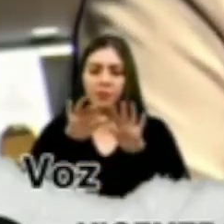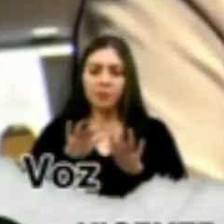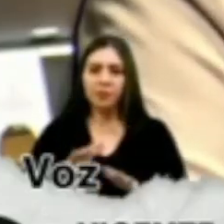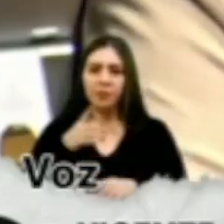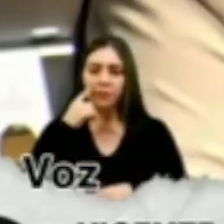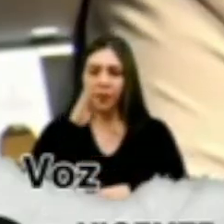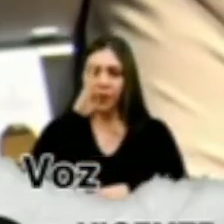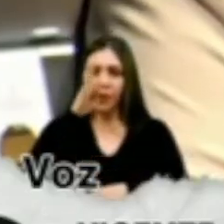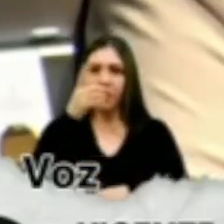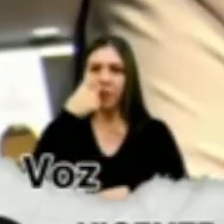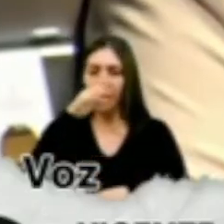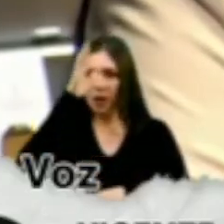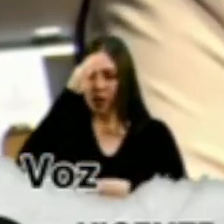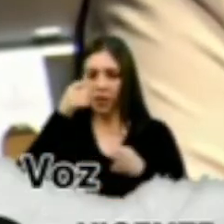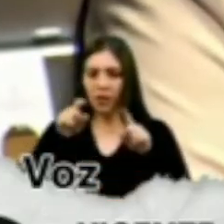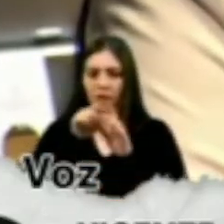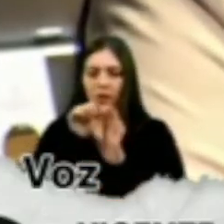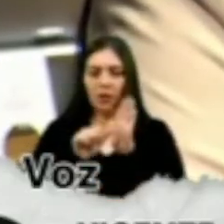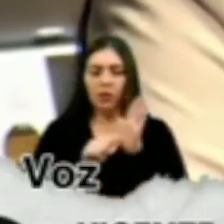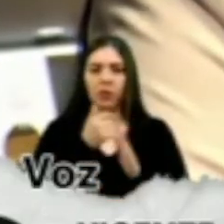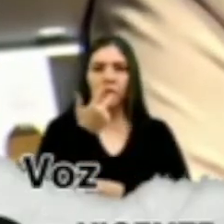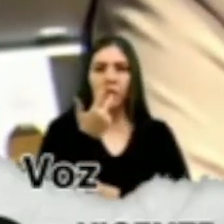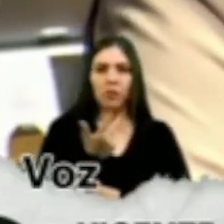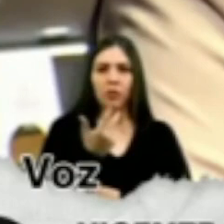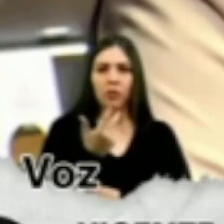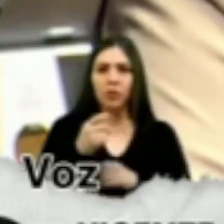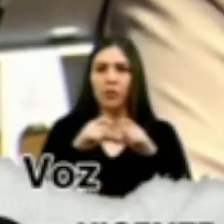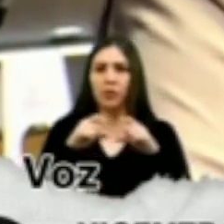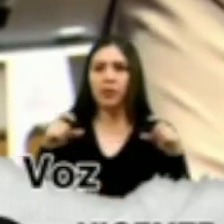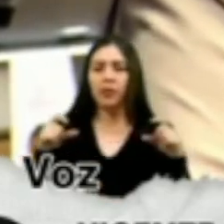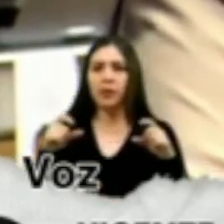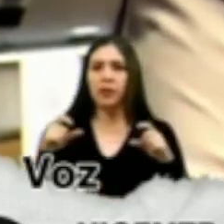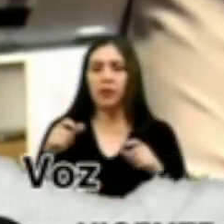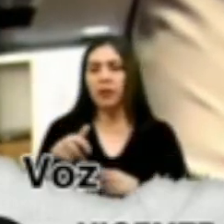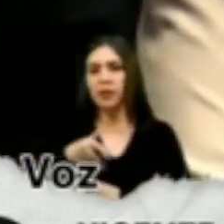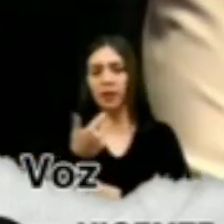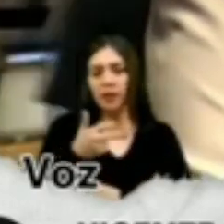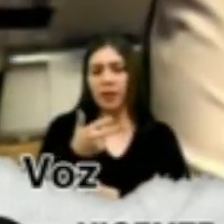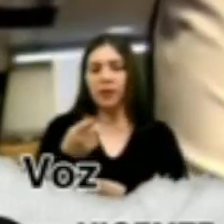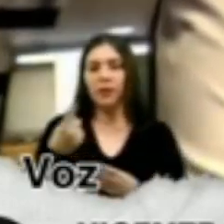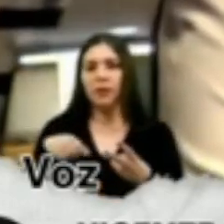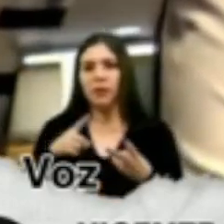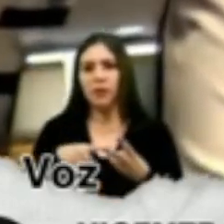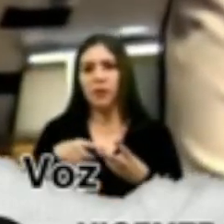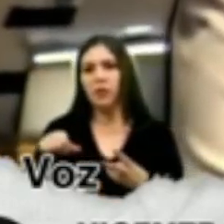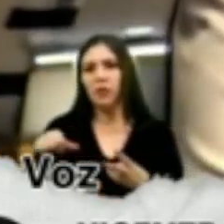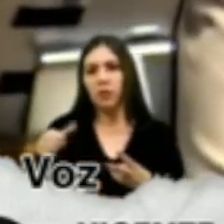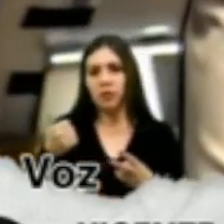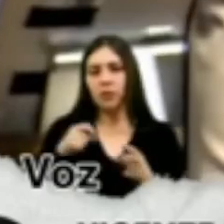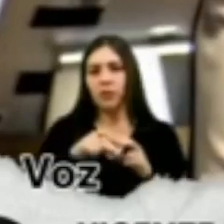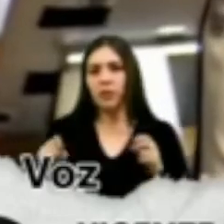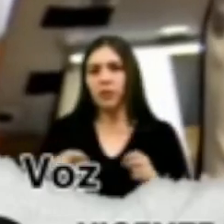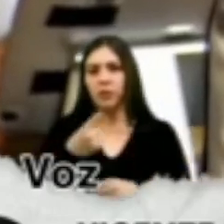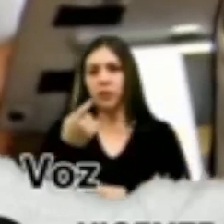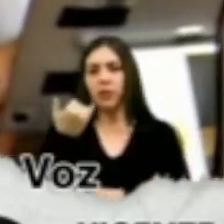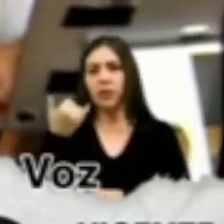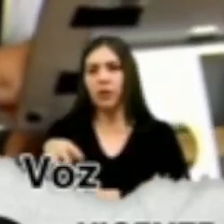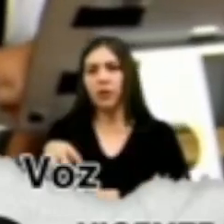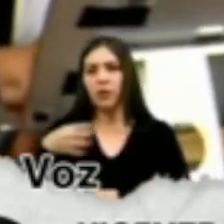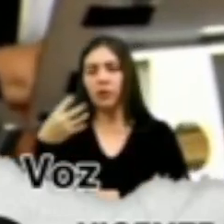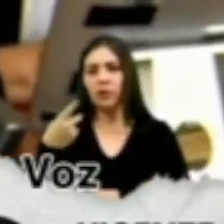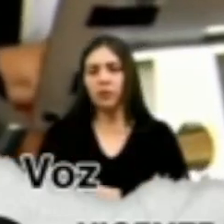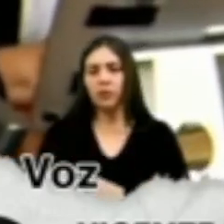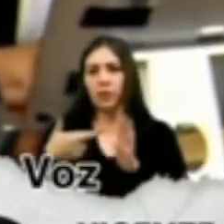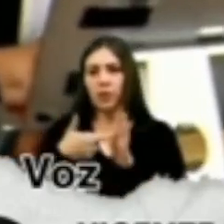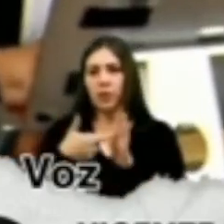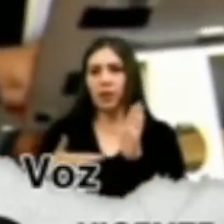preparándonos ya para estar cómodos ante esto que se discute. Y si me